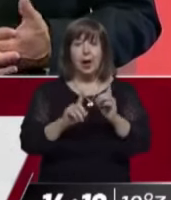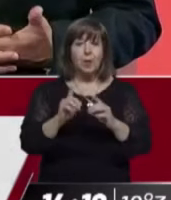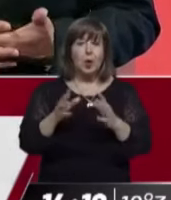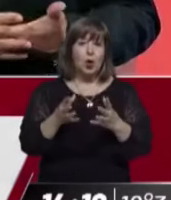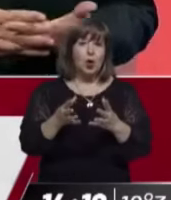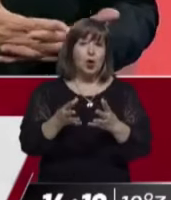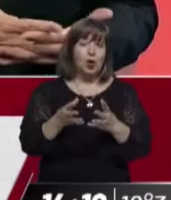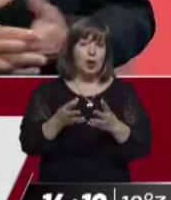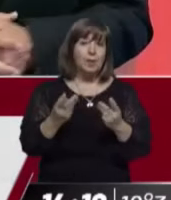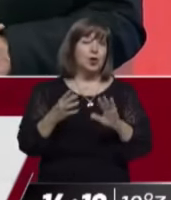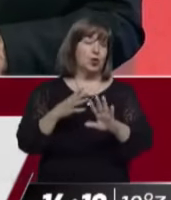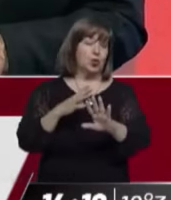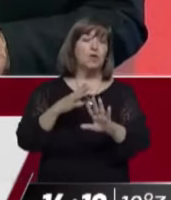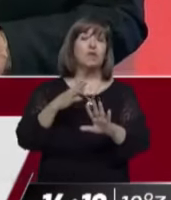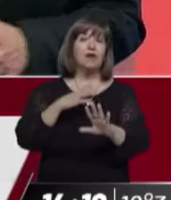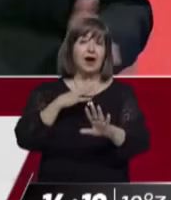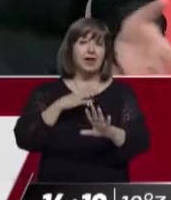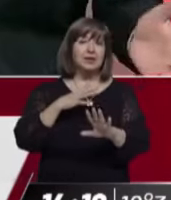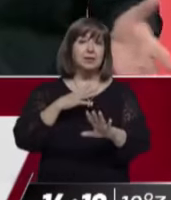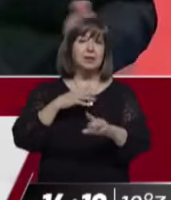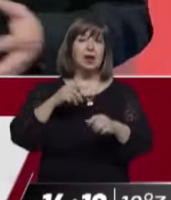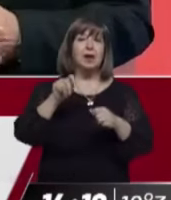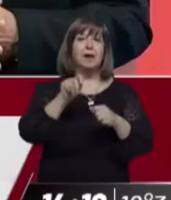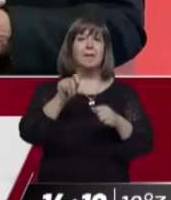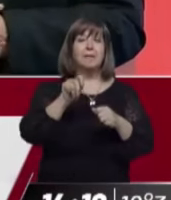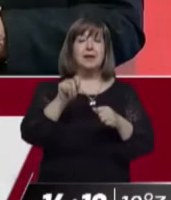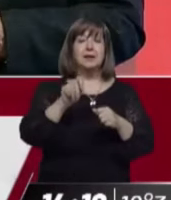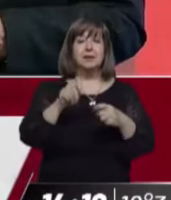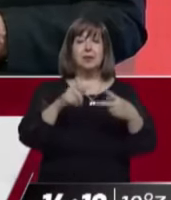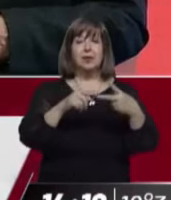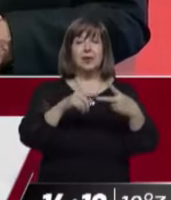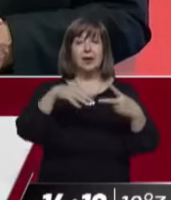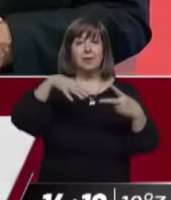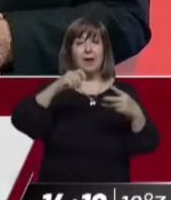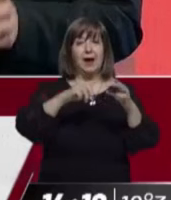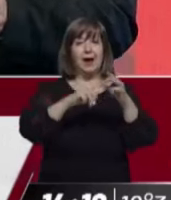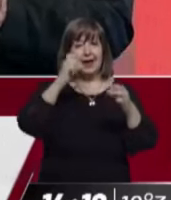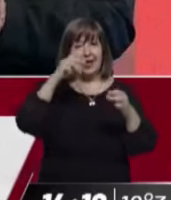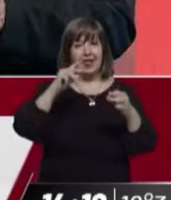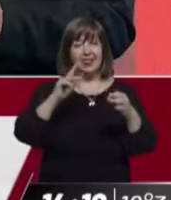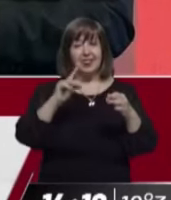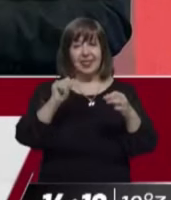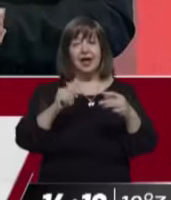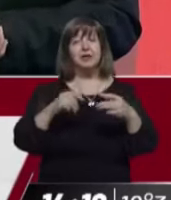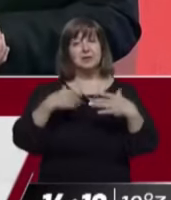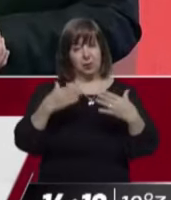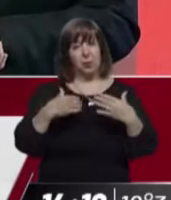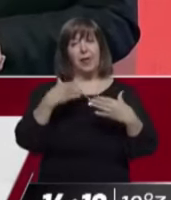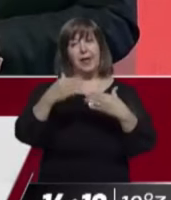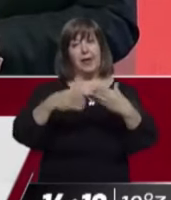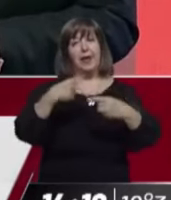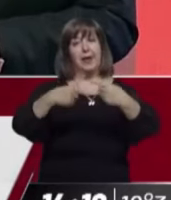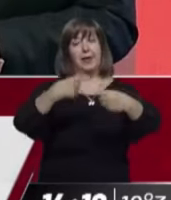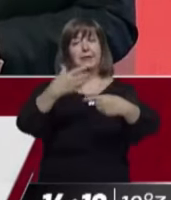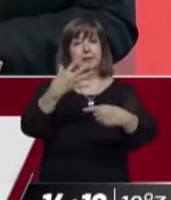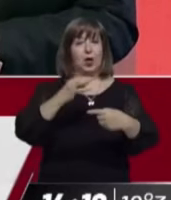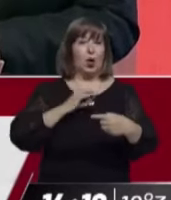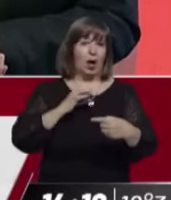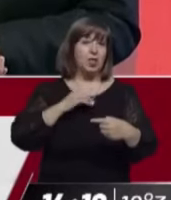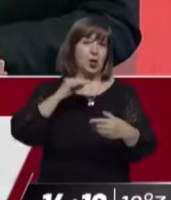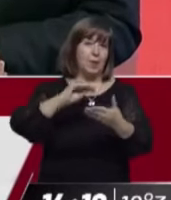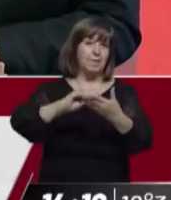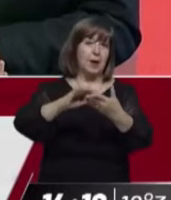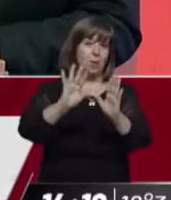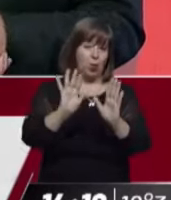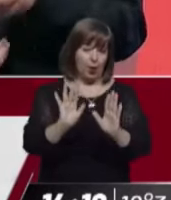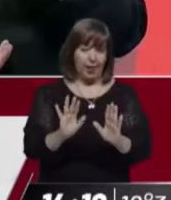es un trámite que todavía falta varios meses, porque todavía no se jubiló Maqueda. Y podría prorrogarse, como decís, durante 5 años más. Pero